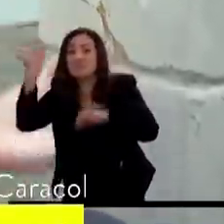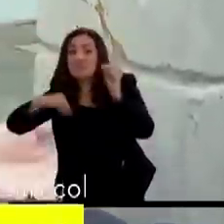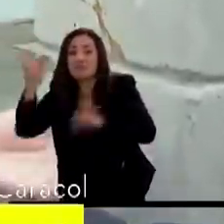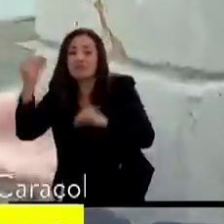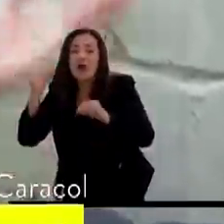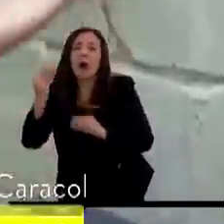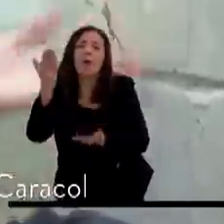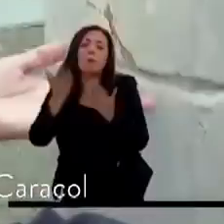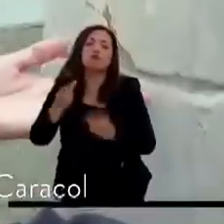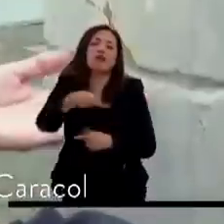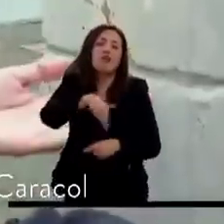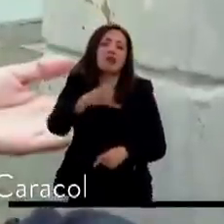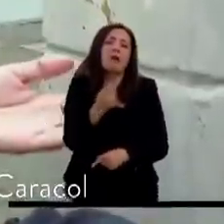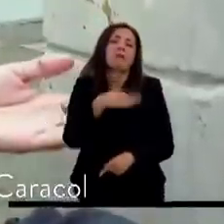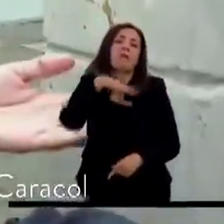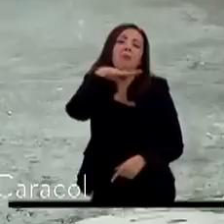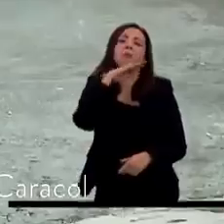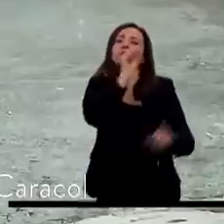tienen dinero en sus cuentas.